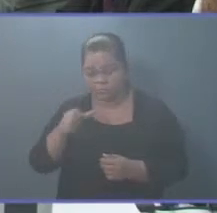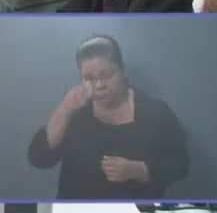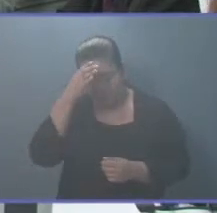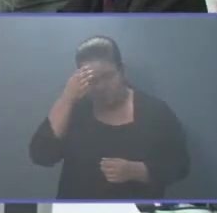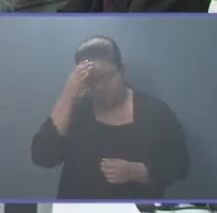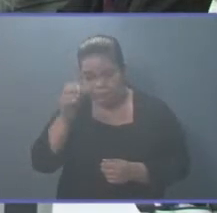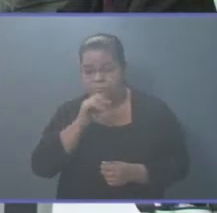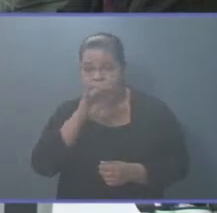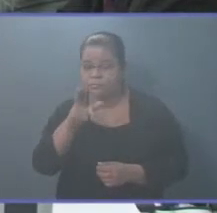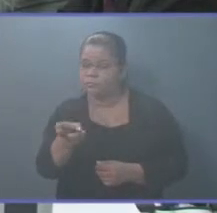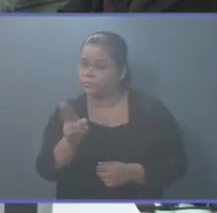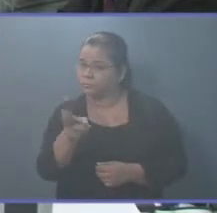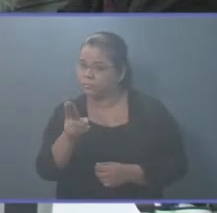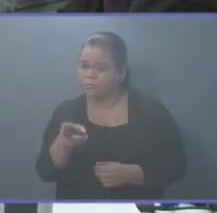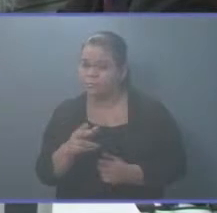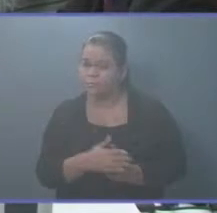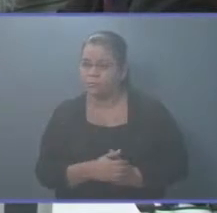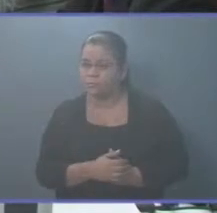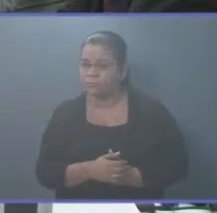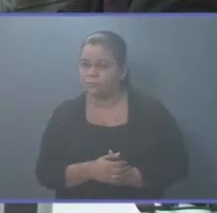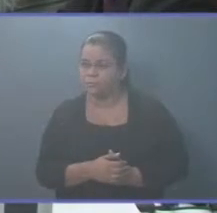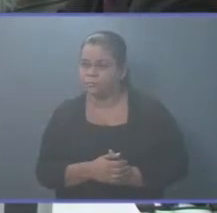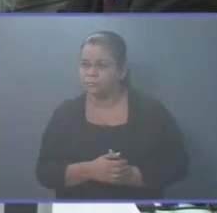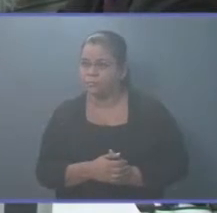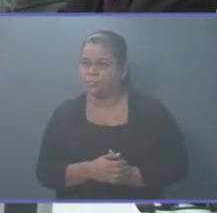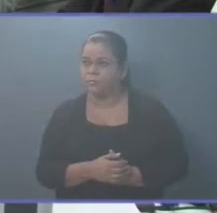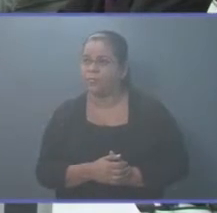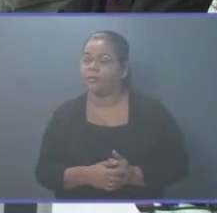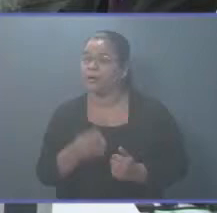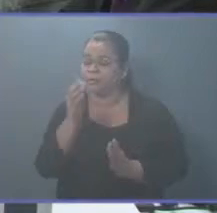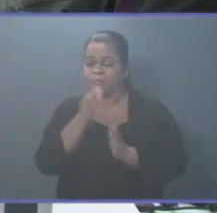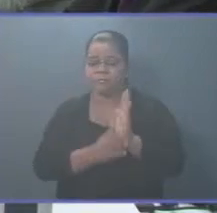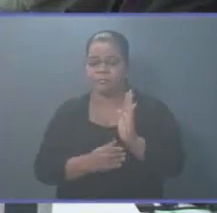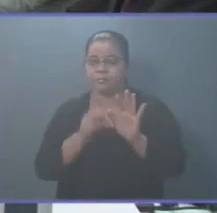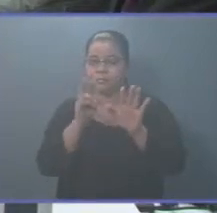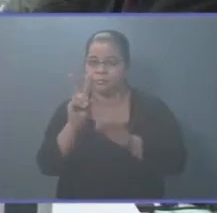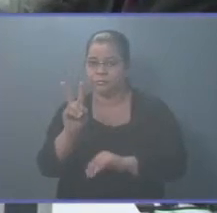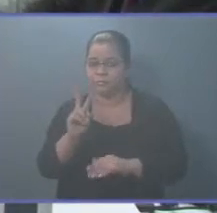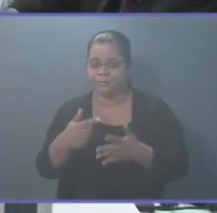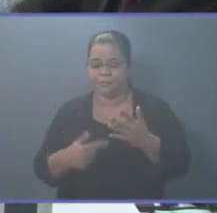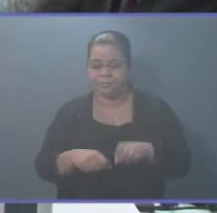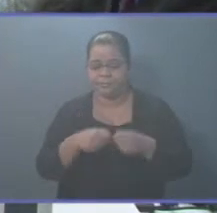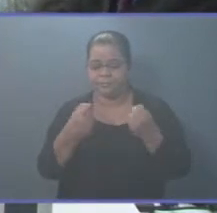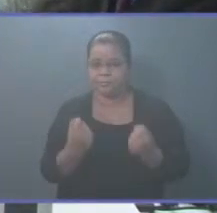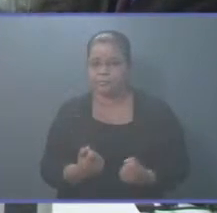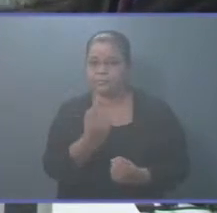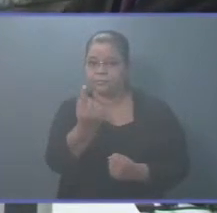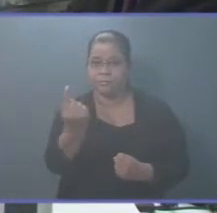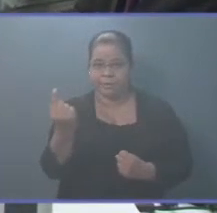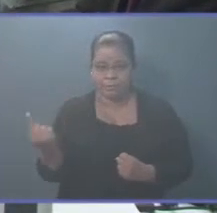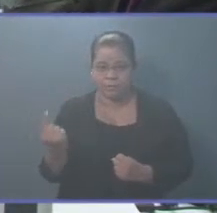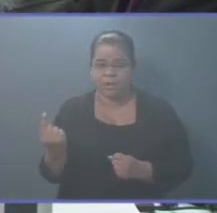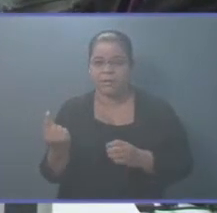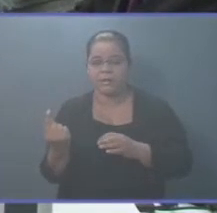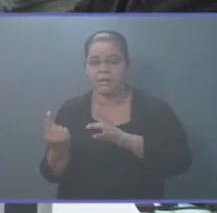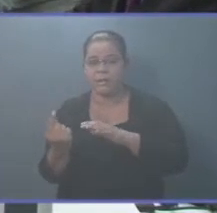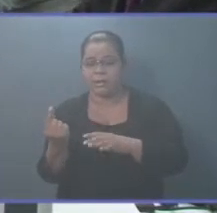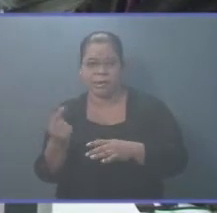aclara cuáles son. Gracias, señor presidente. Capítulo 2, delito de tráfico ilegal de personas y delitos